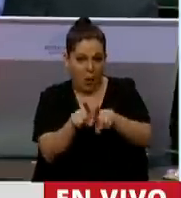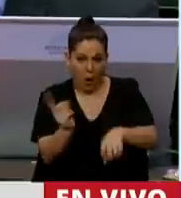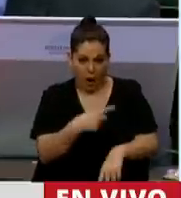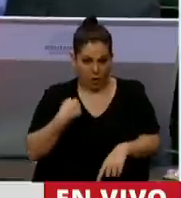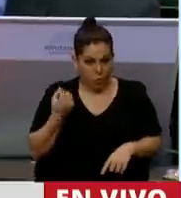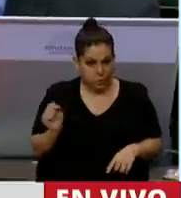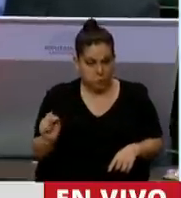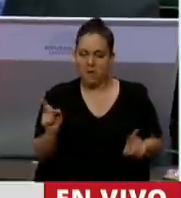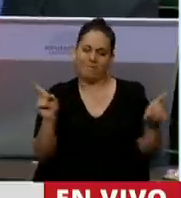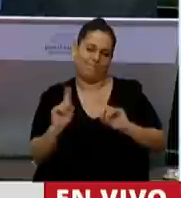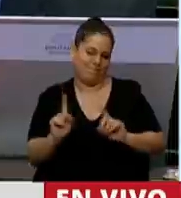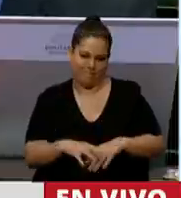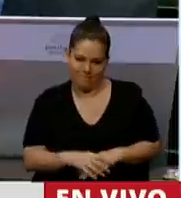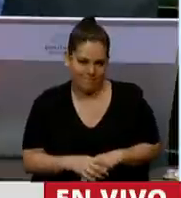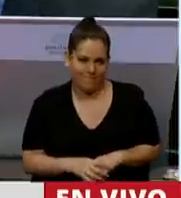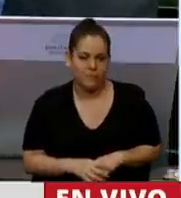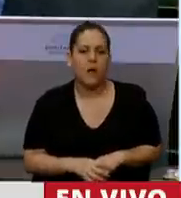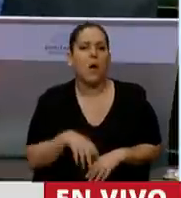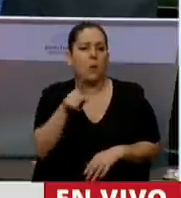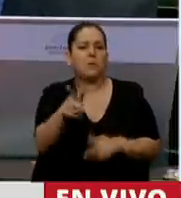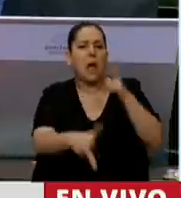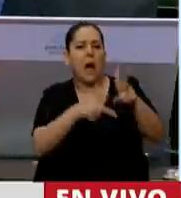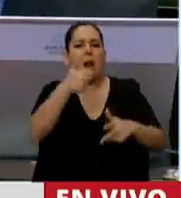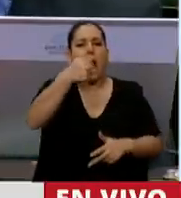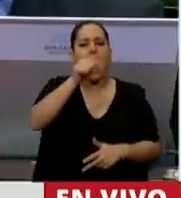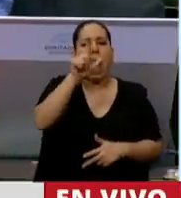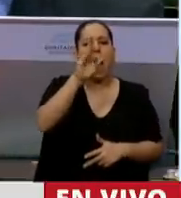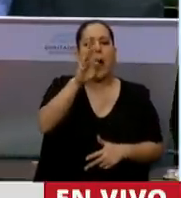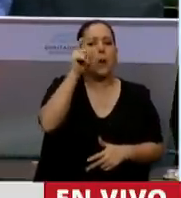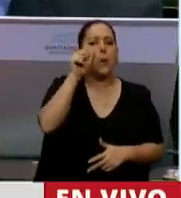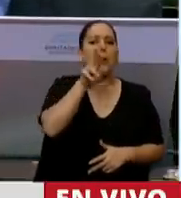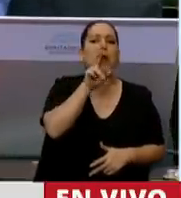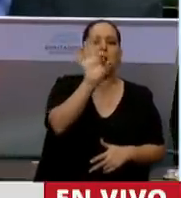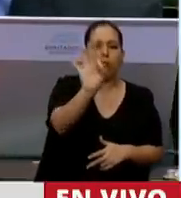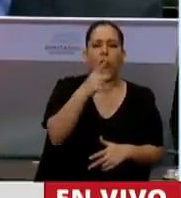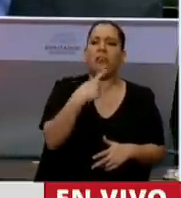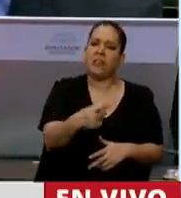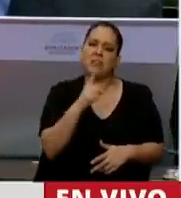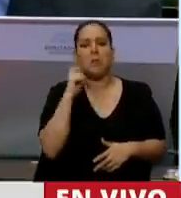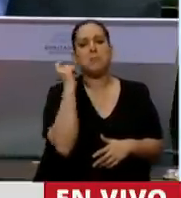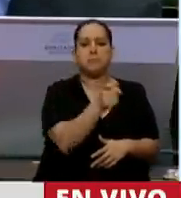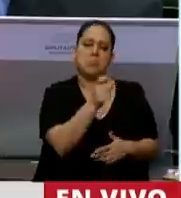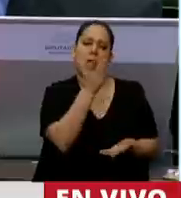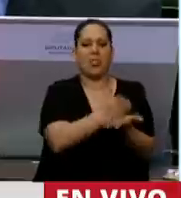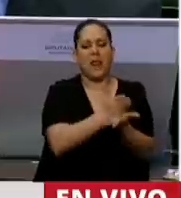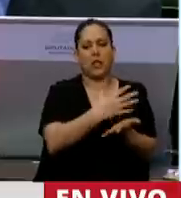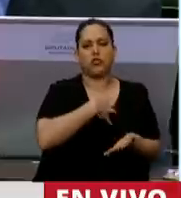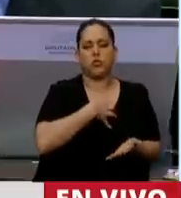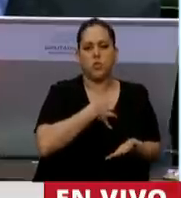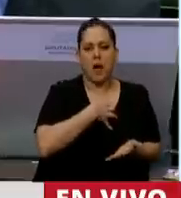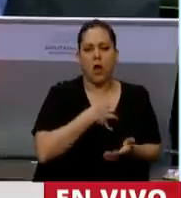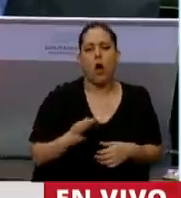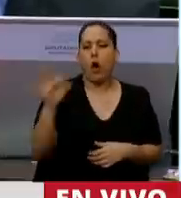palabra, ¿a qué Alberto se refiere? ¿Al que dice que en Venezuela se vulneran los derechos humanos o al que dice que no hay